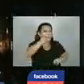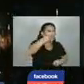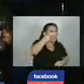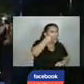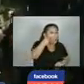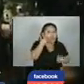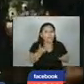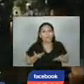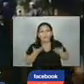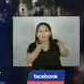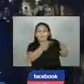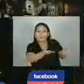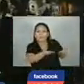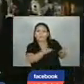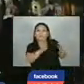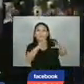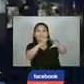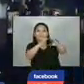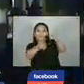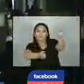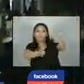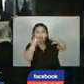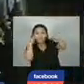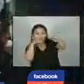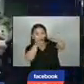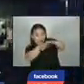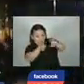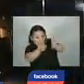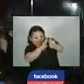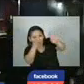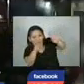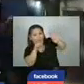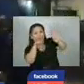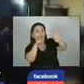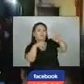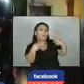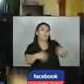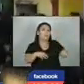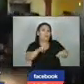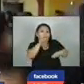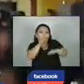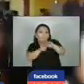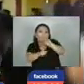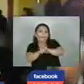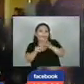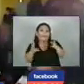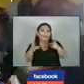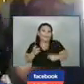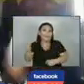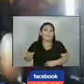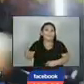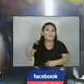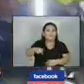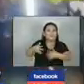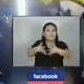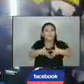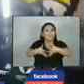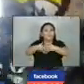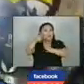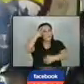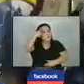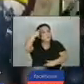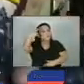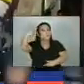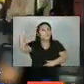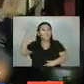y rescate ya que al interior cuando vieron su sorpresa eran migrantes que venían Buscando el tan anhelado sueño americano hacia